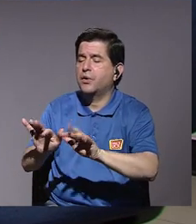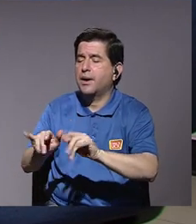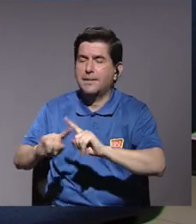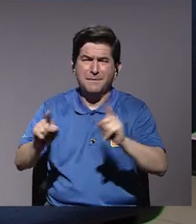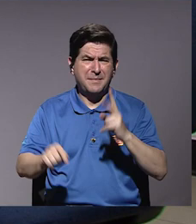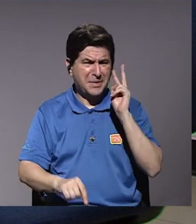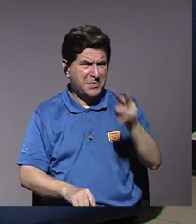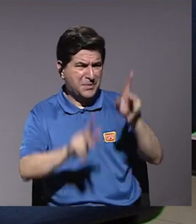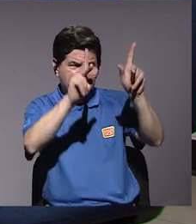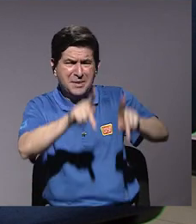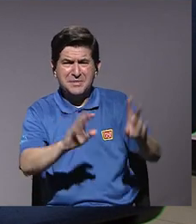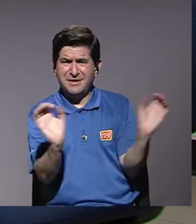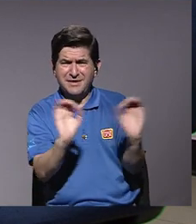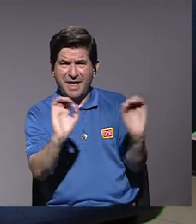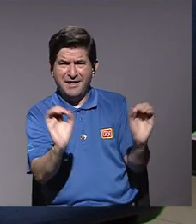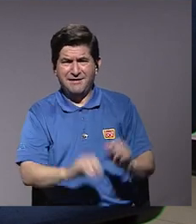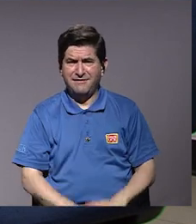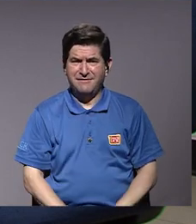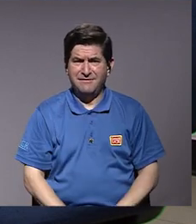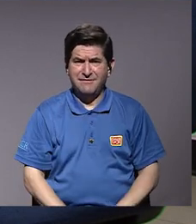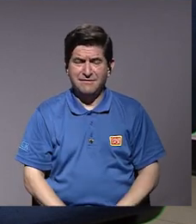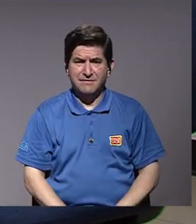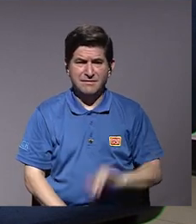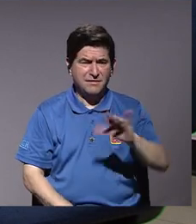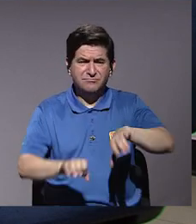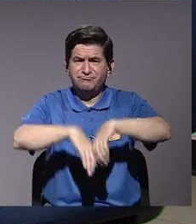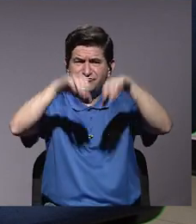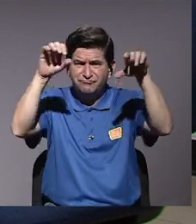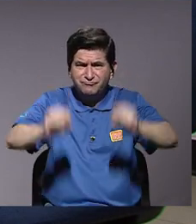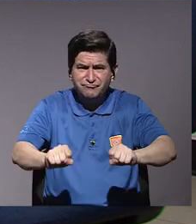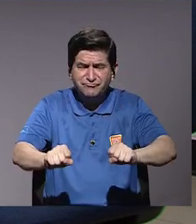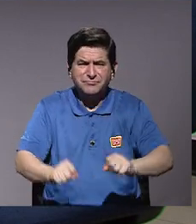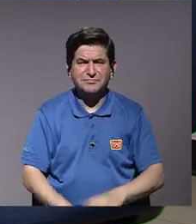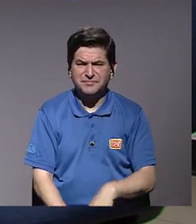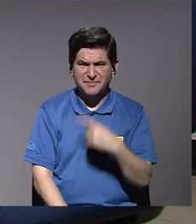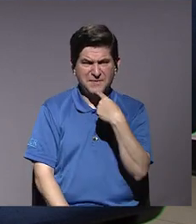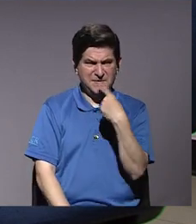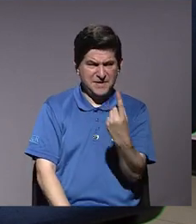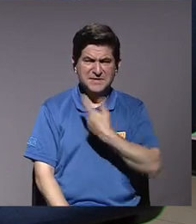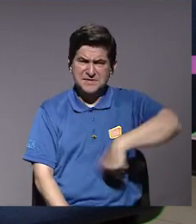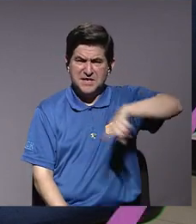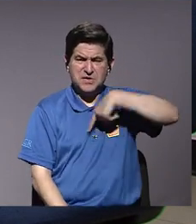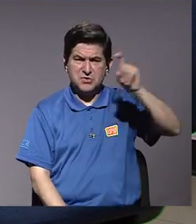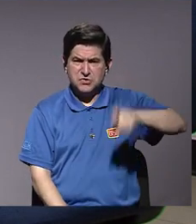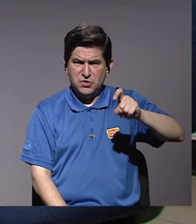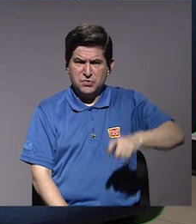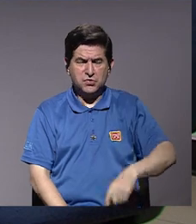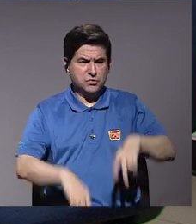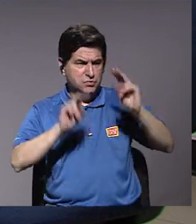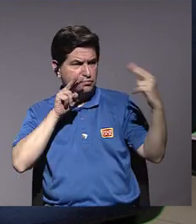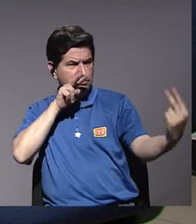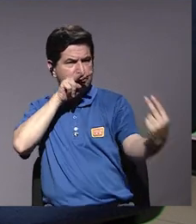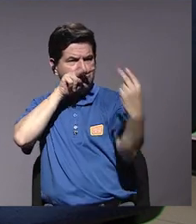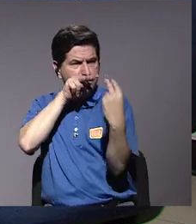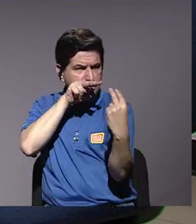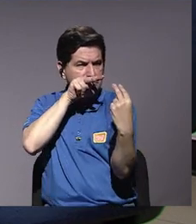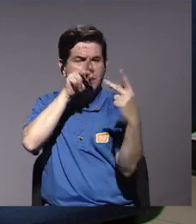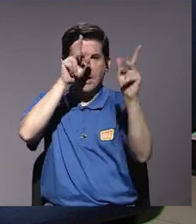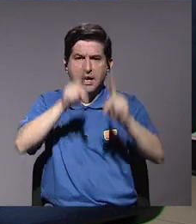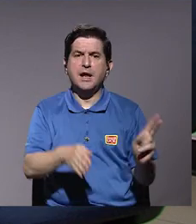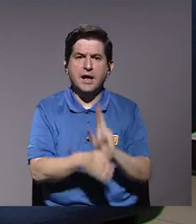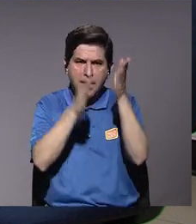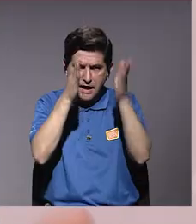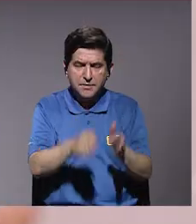la persona. Entonces, el mismo sistema nos dice que nosotros tenemos que verle a los ojos a la